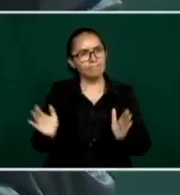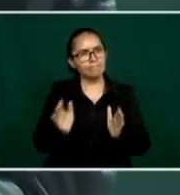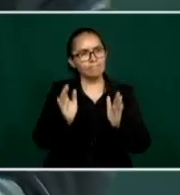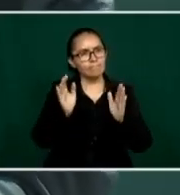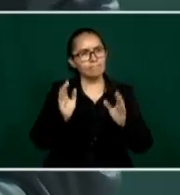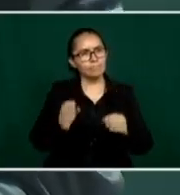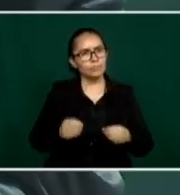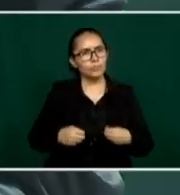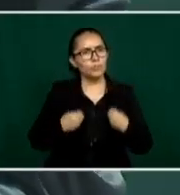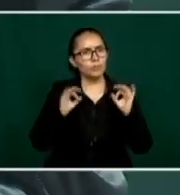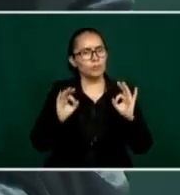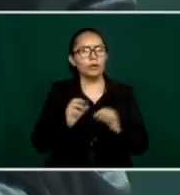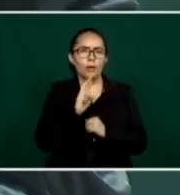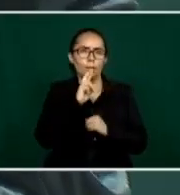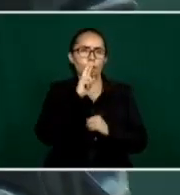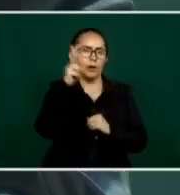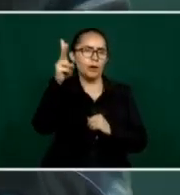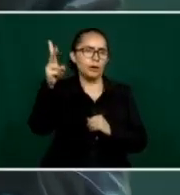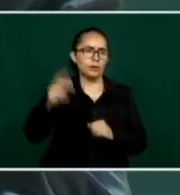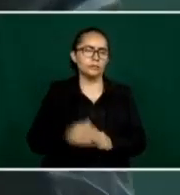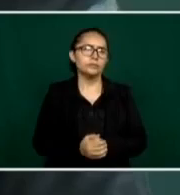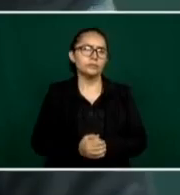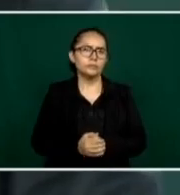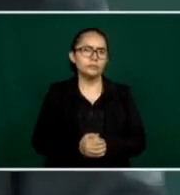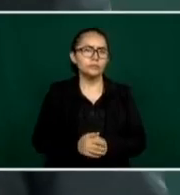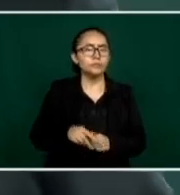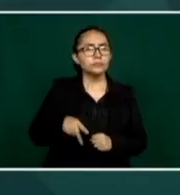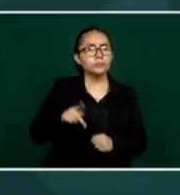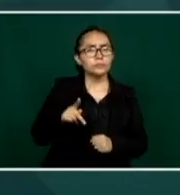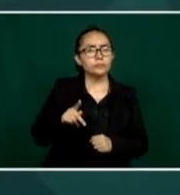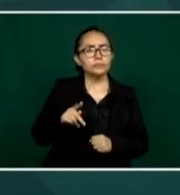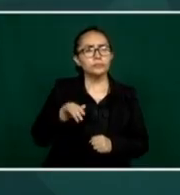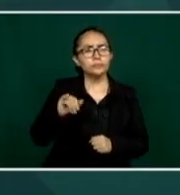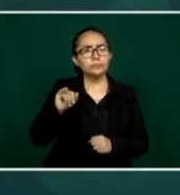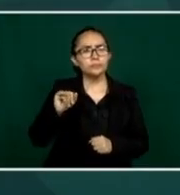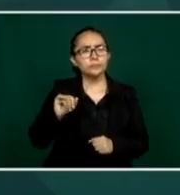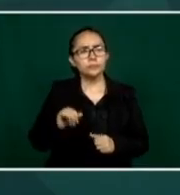Entonces, ese es otro eslabón. Si